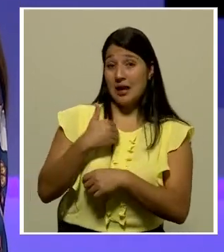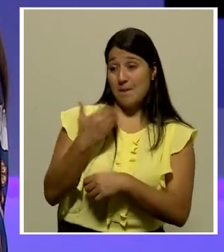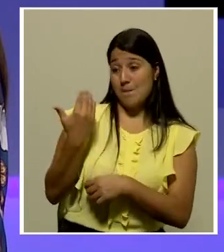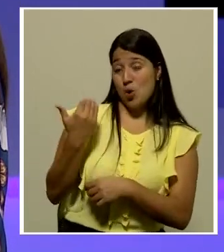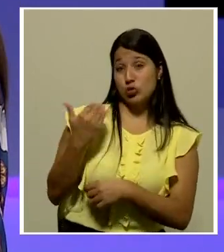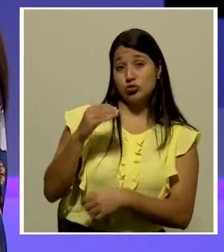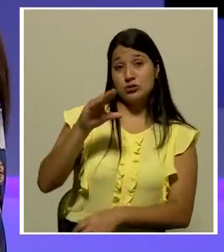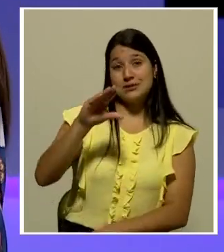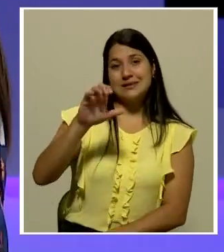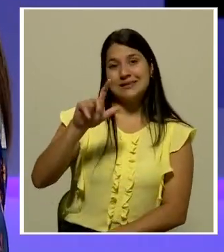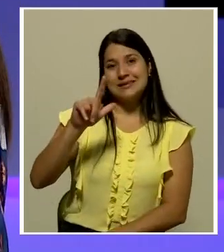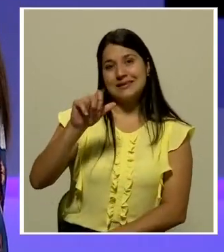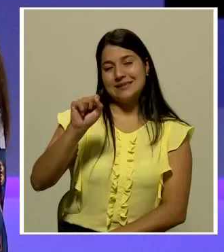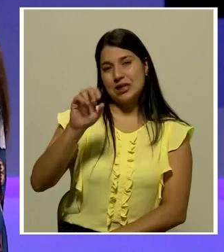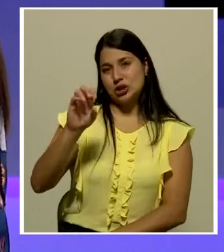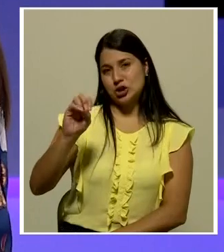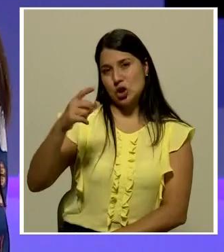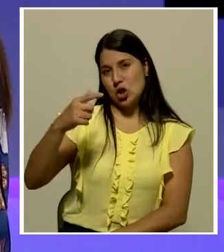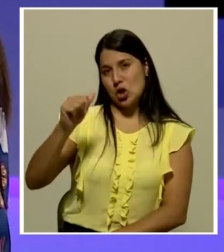don Celso Gamboa.